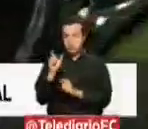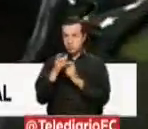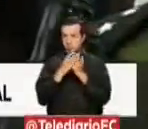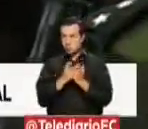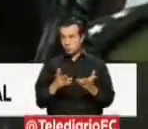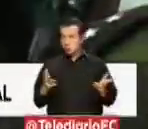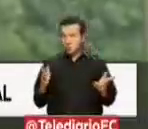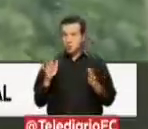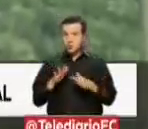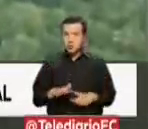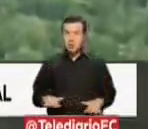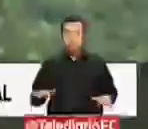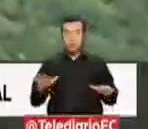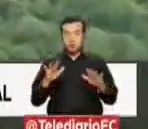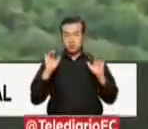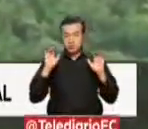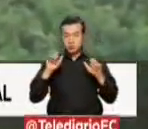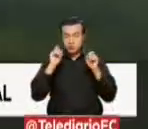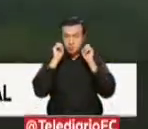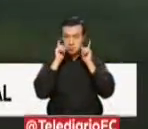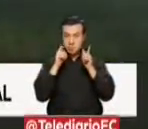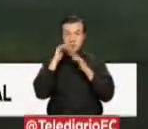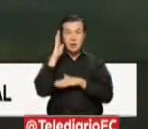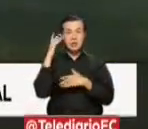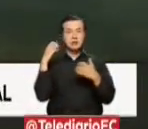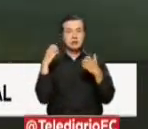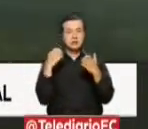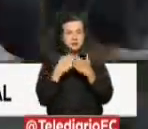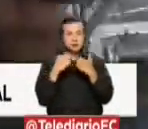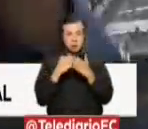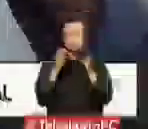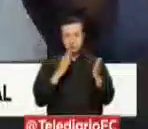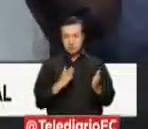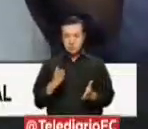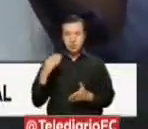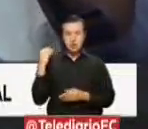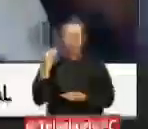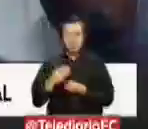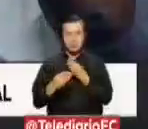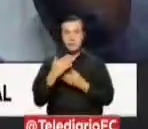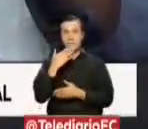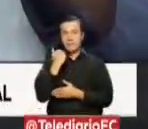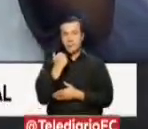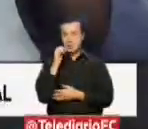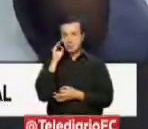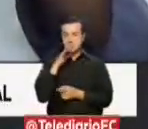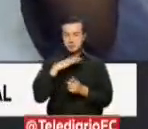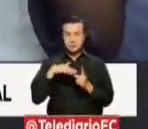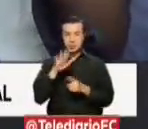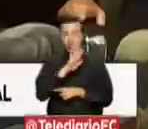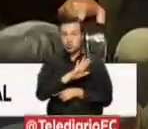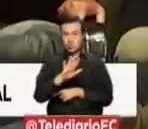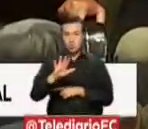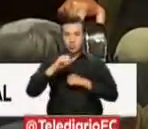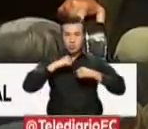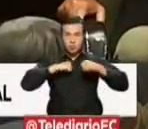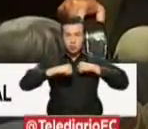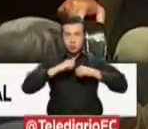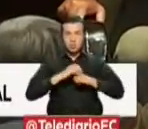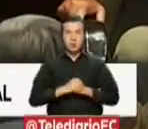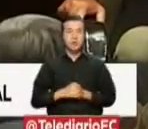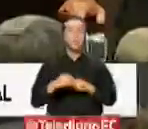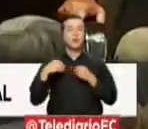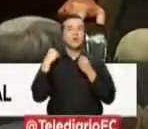su presencia en territorio, así como mayor equipamiento logístico, constan en una mejora de las condiciones operativas. Vamos a